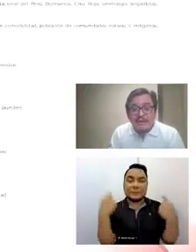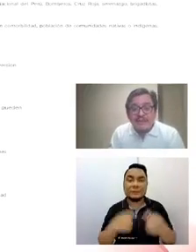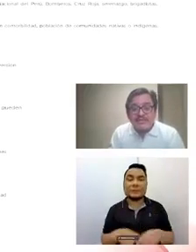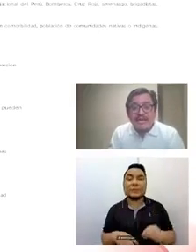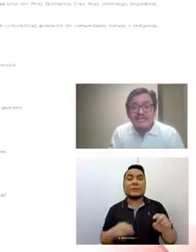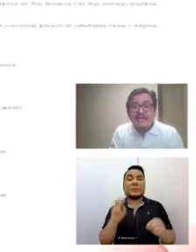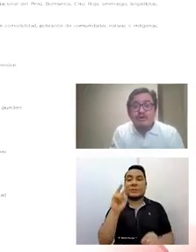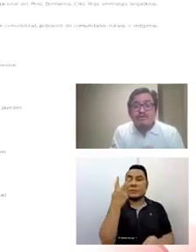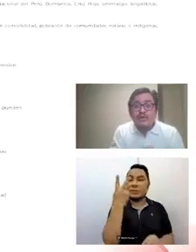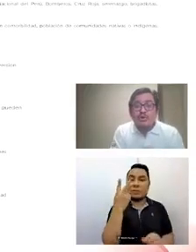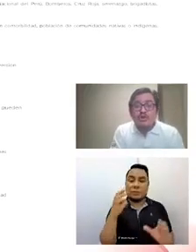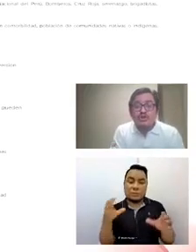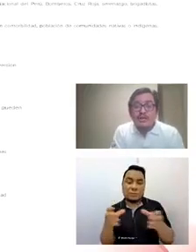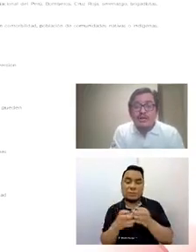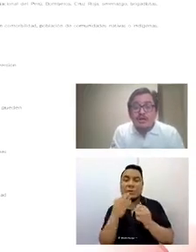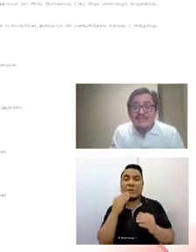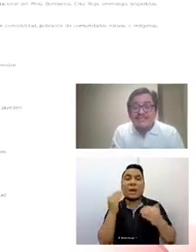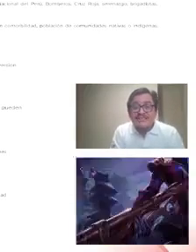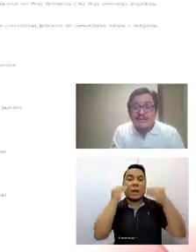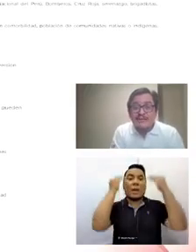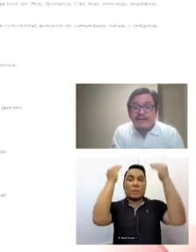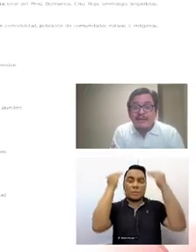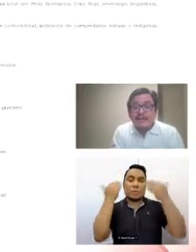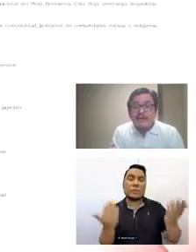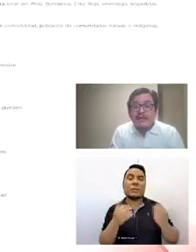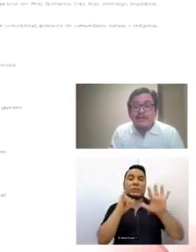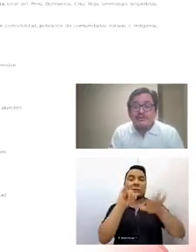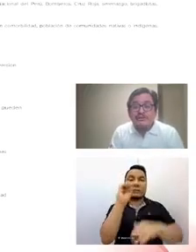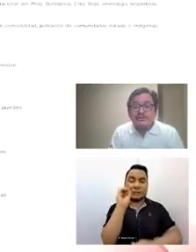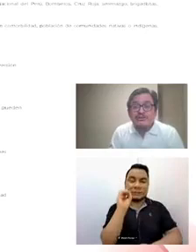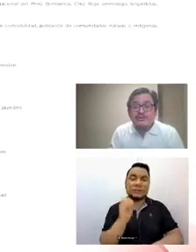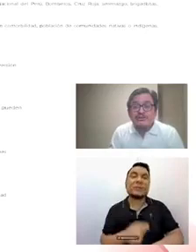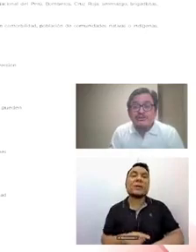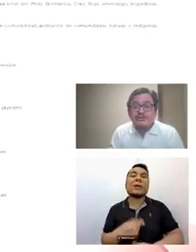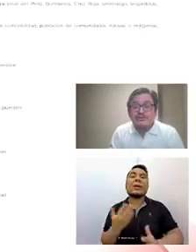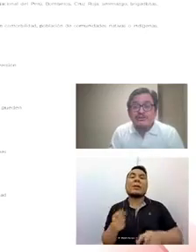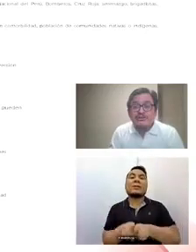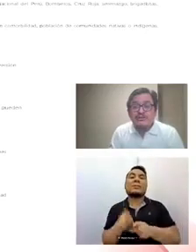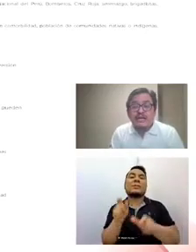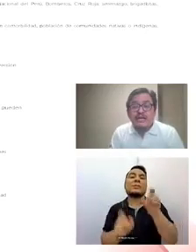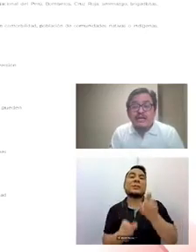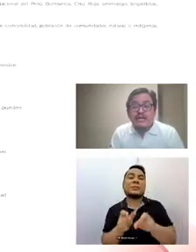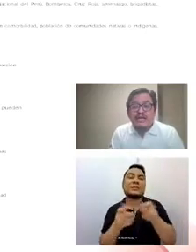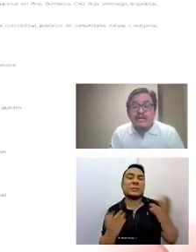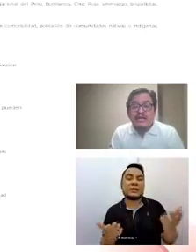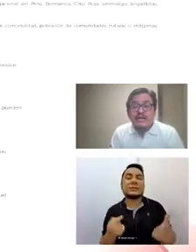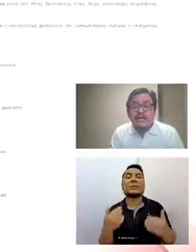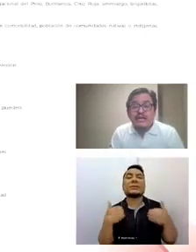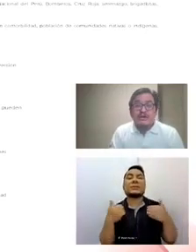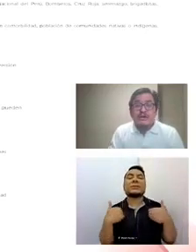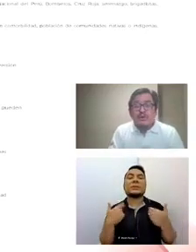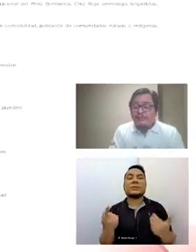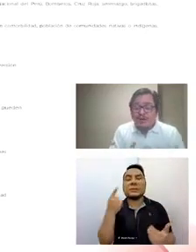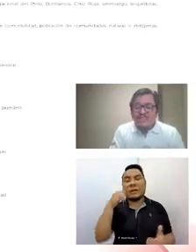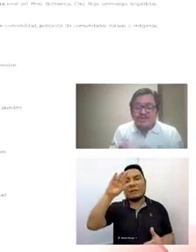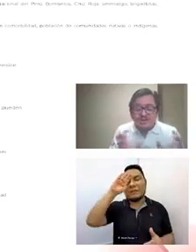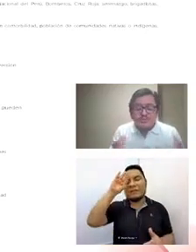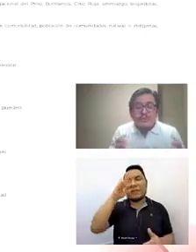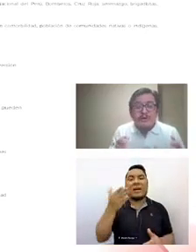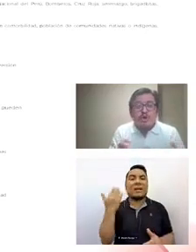fase, ya entran los adultos mayores de 60 y las personas que tienen esas comorbilidades que